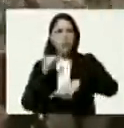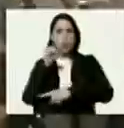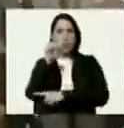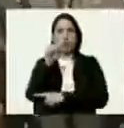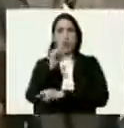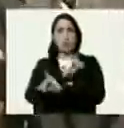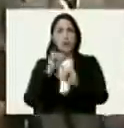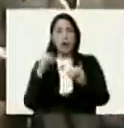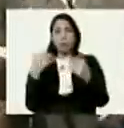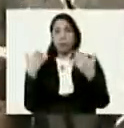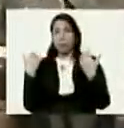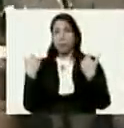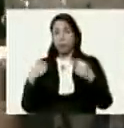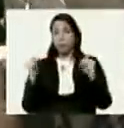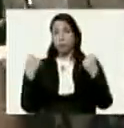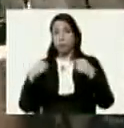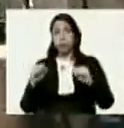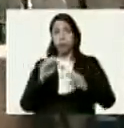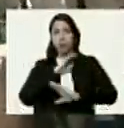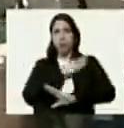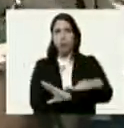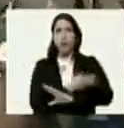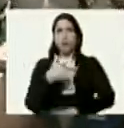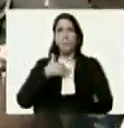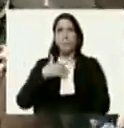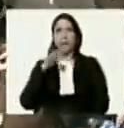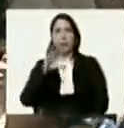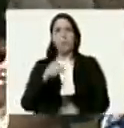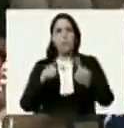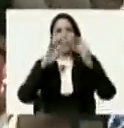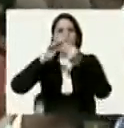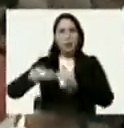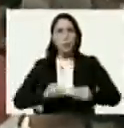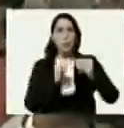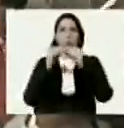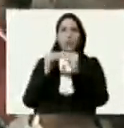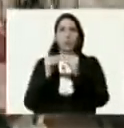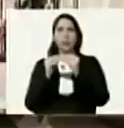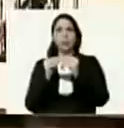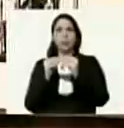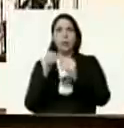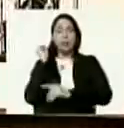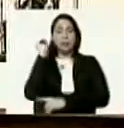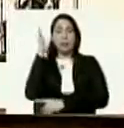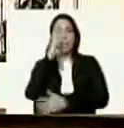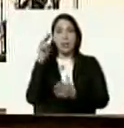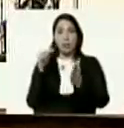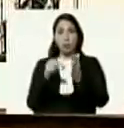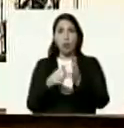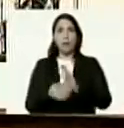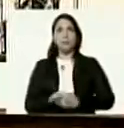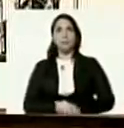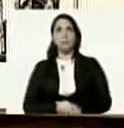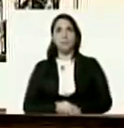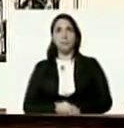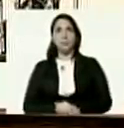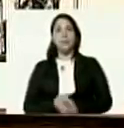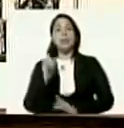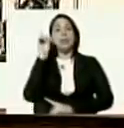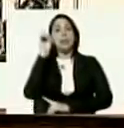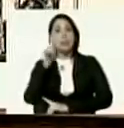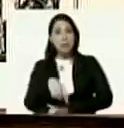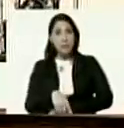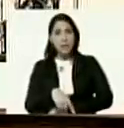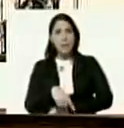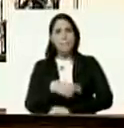se preparan las fuerzas patriotas para la recuperación de la Asamblea Nacional. También